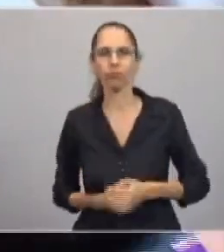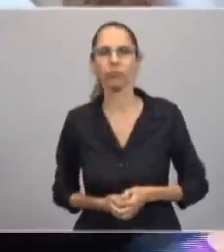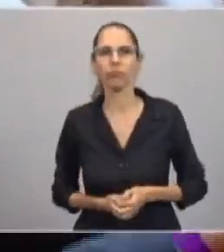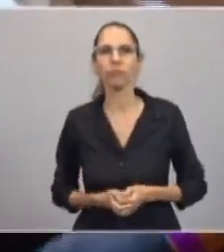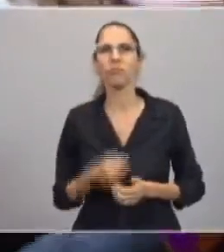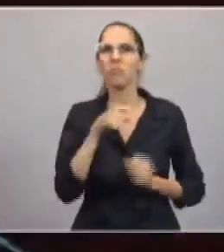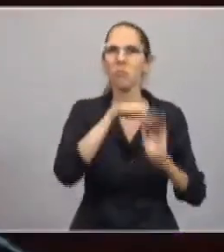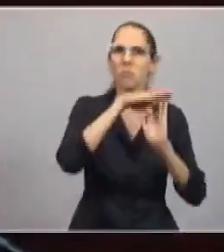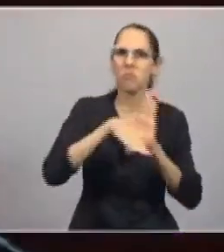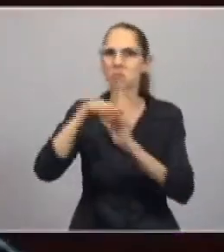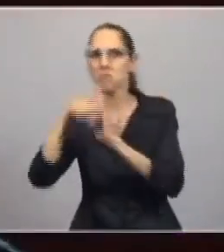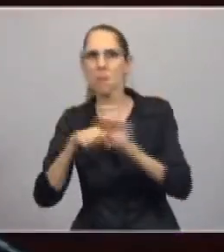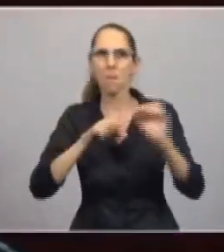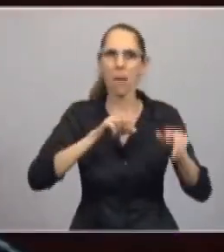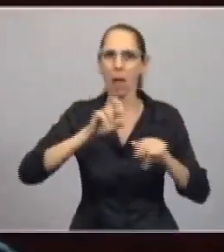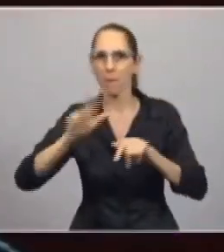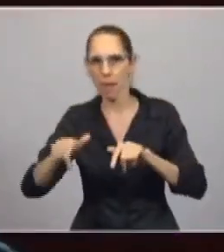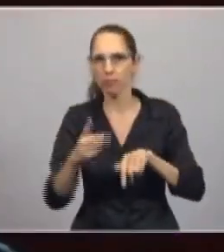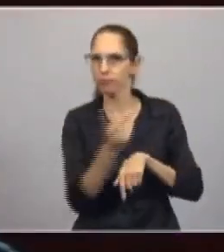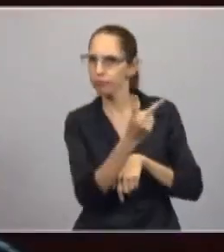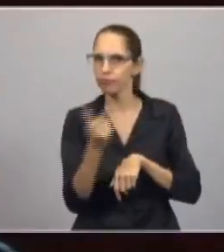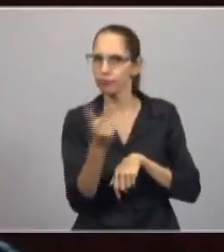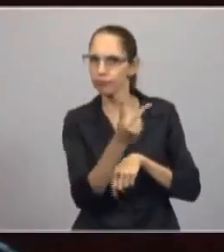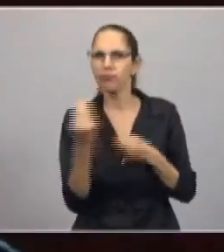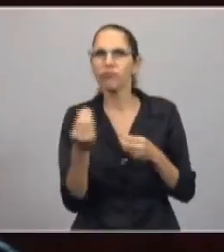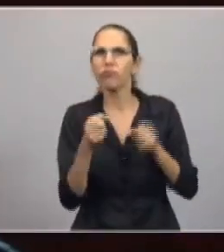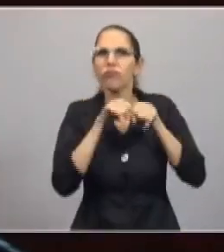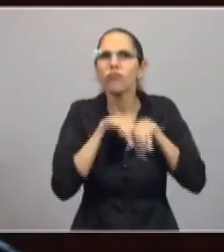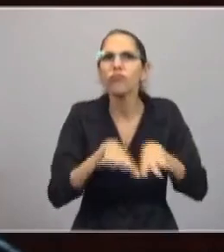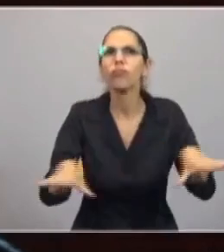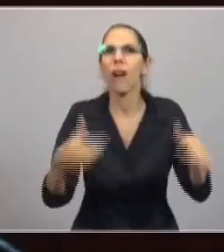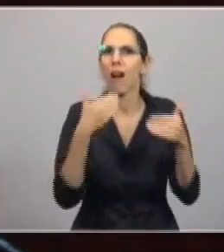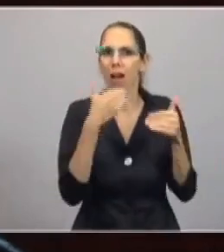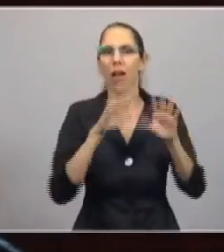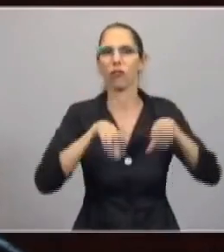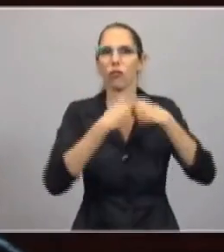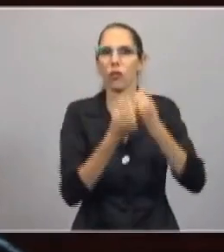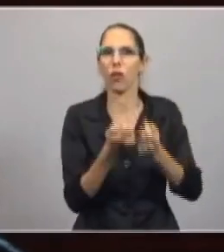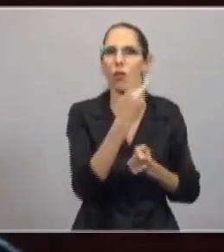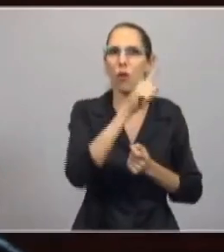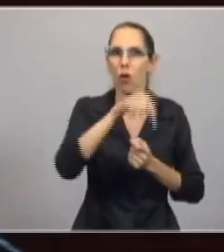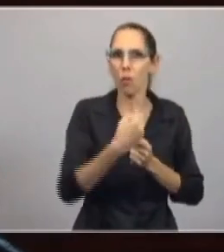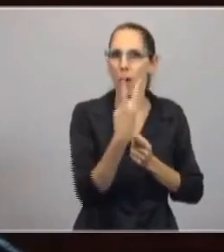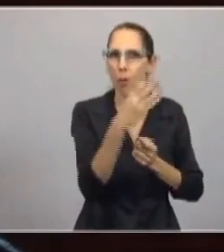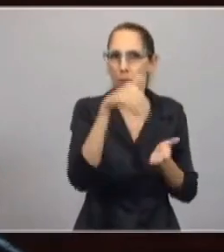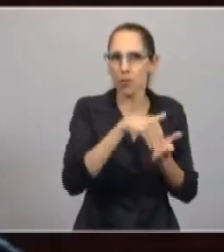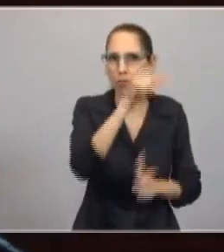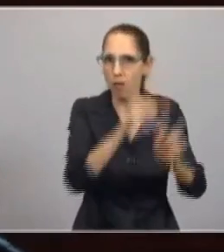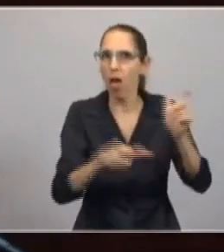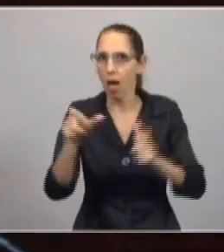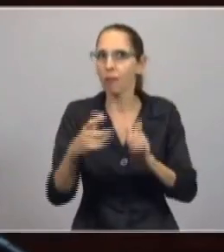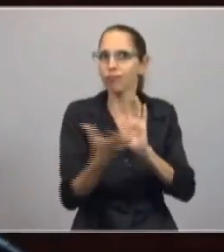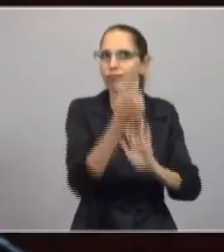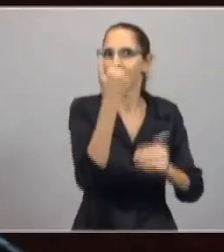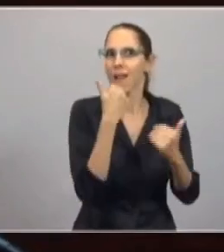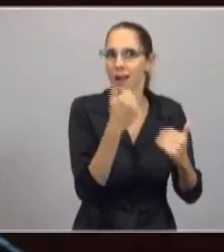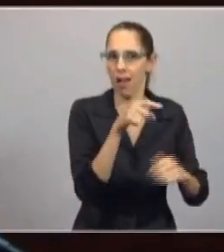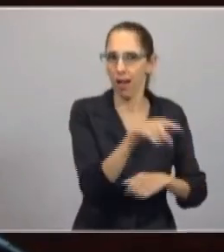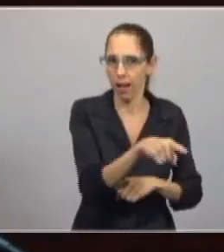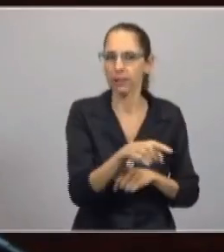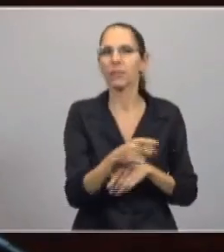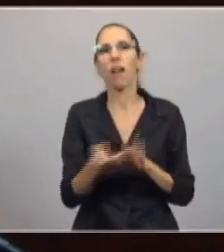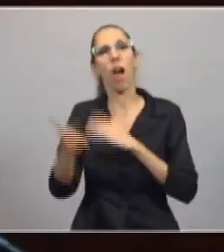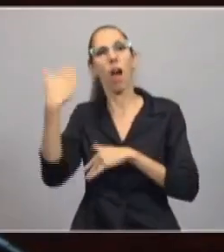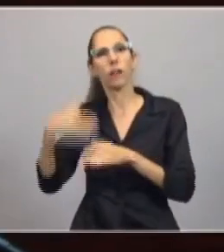Estos programas alcanzan a más de 2,4 millones de destinatarios y la inversión mensual